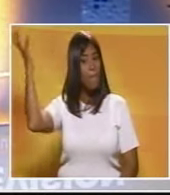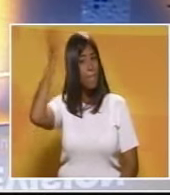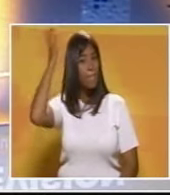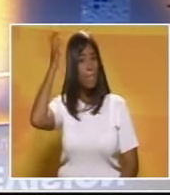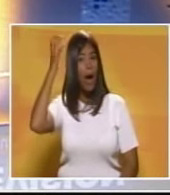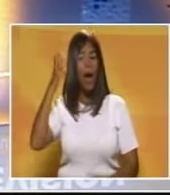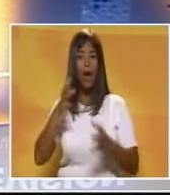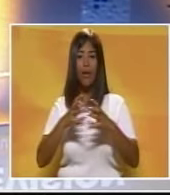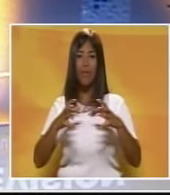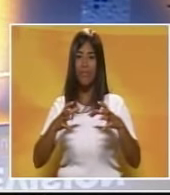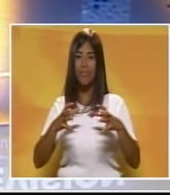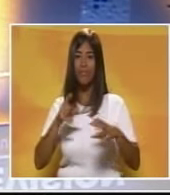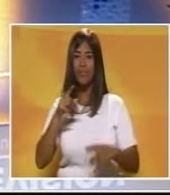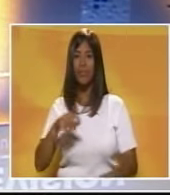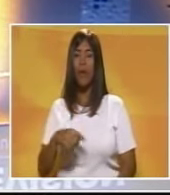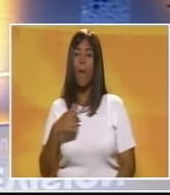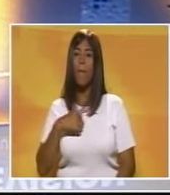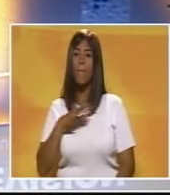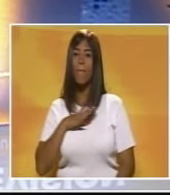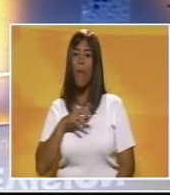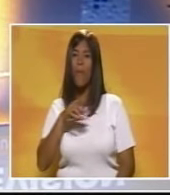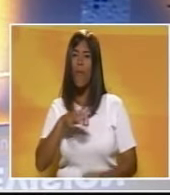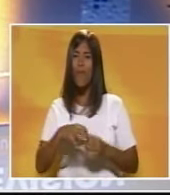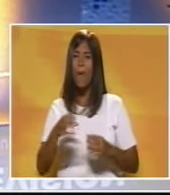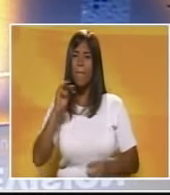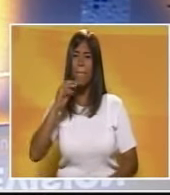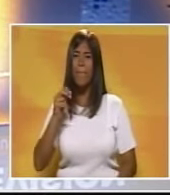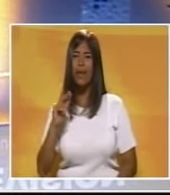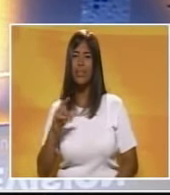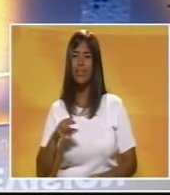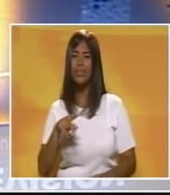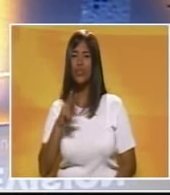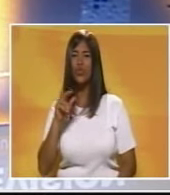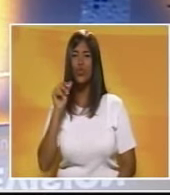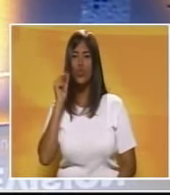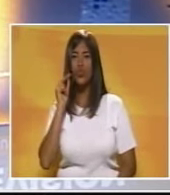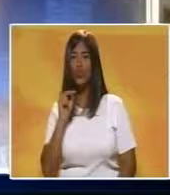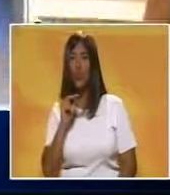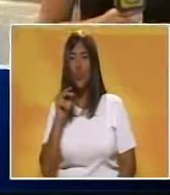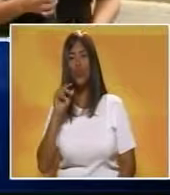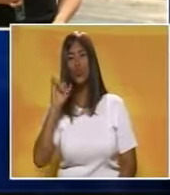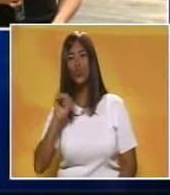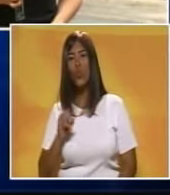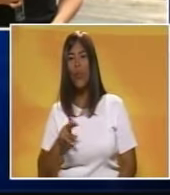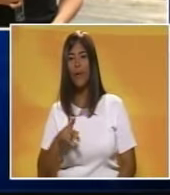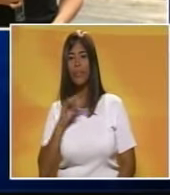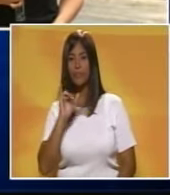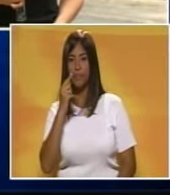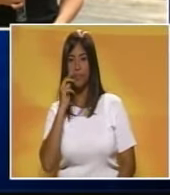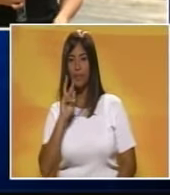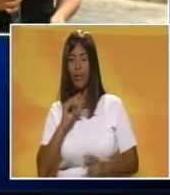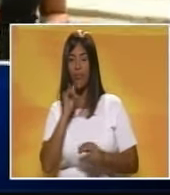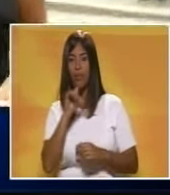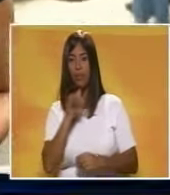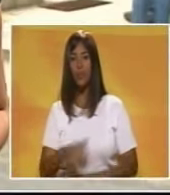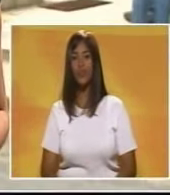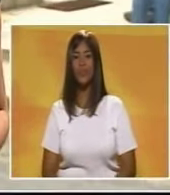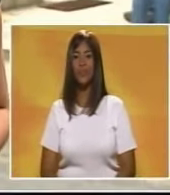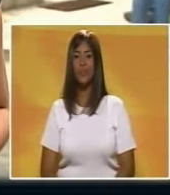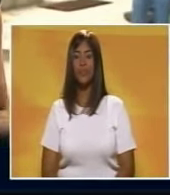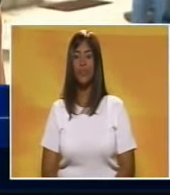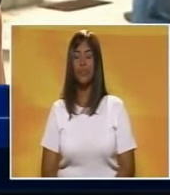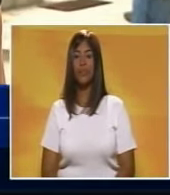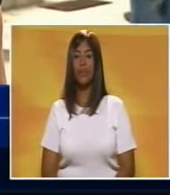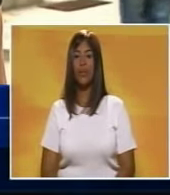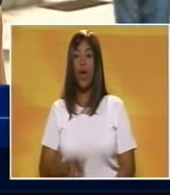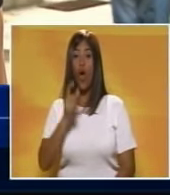barrio Betagama, en Mariche, municipio Sucre. Nelcio Oviedo presenta la información. Buenas tardes. La víctima fue identificada como